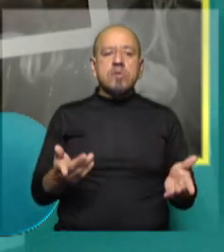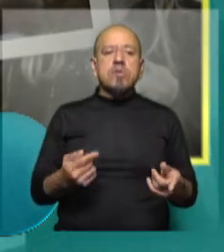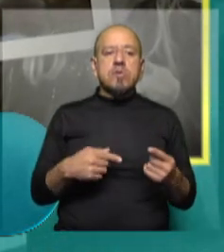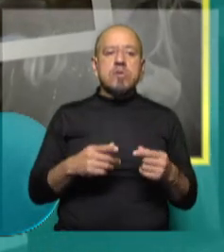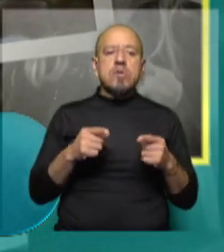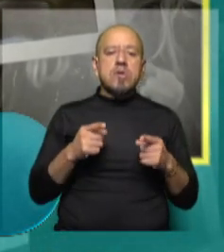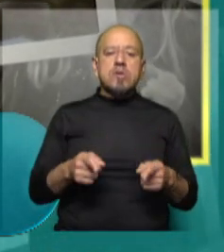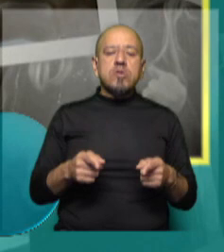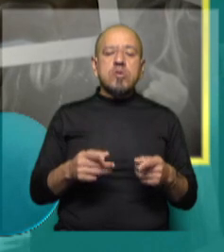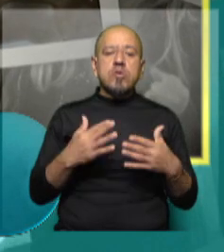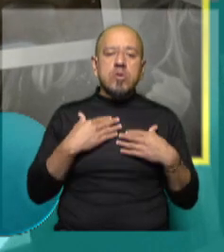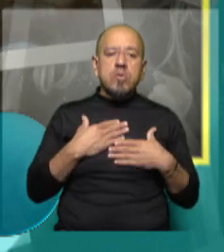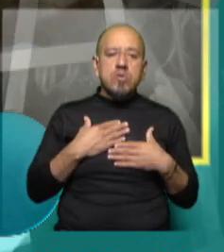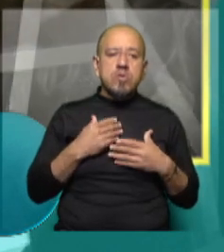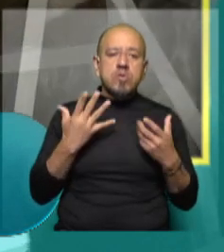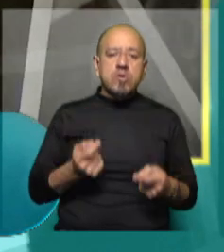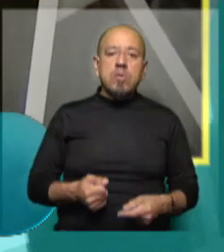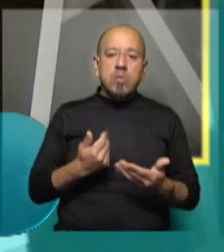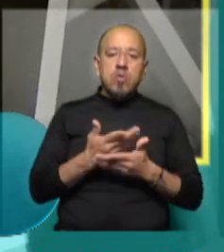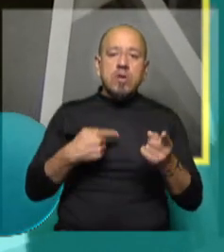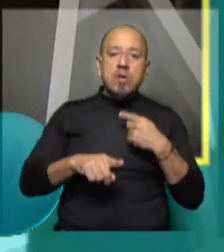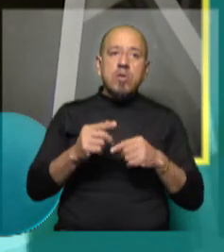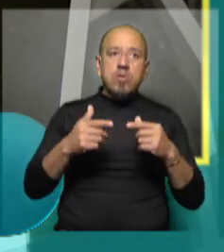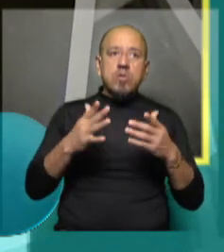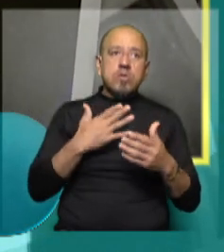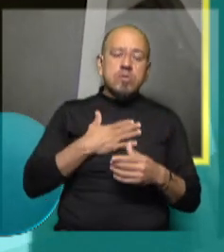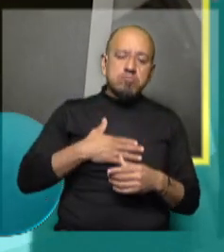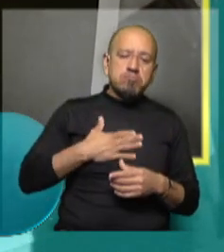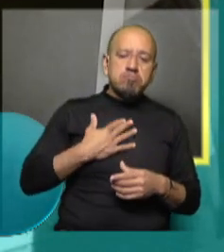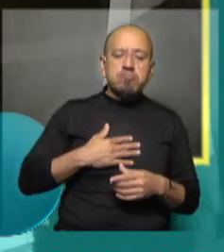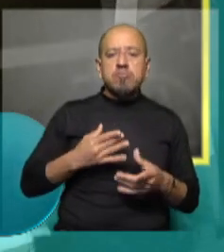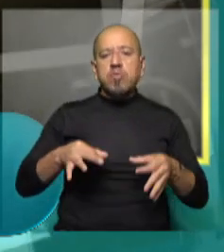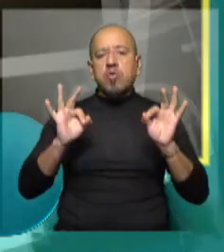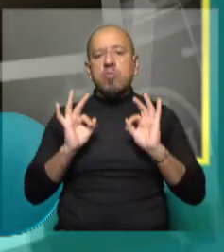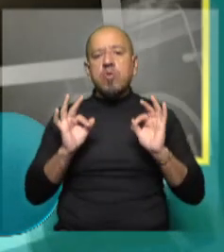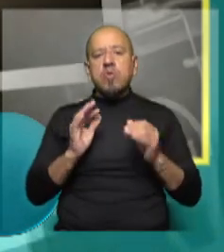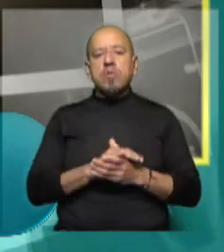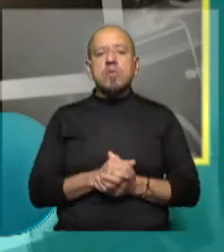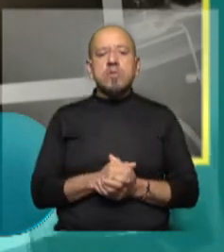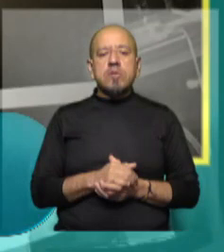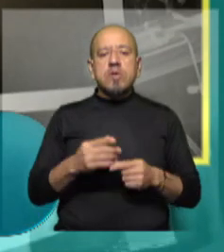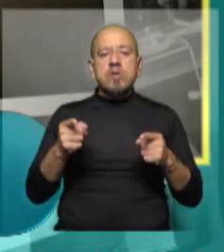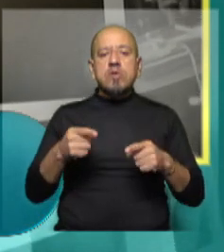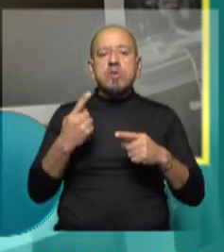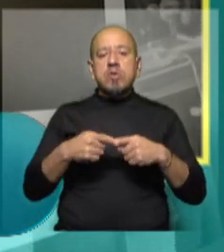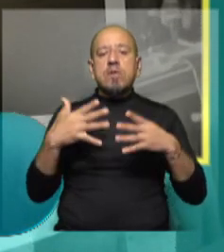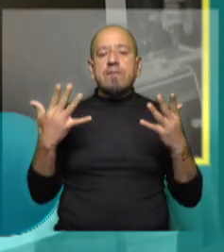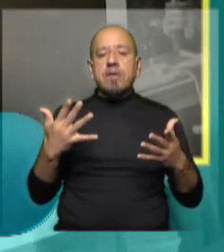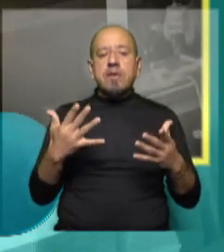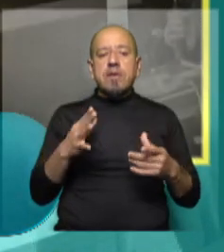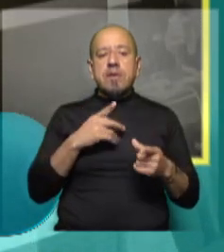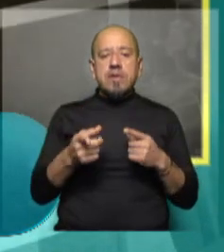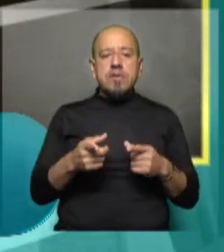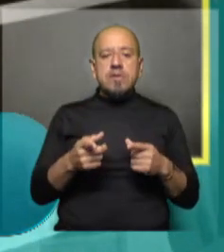Esa es lo que hemos vivido y lo queremos expresar en un ambiente que es confortable, que es cómodo, que es saludable. Es un festival que ha invadido